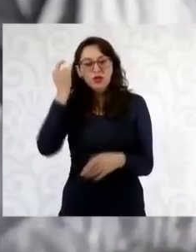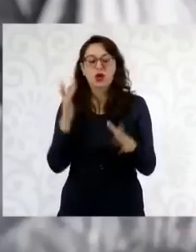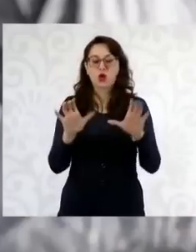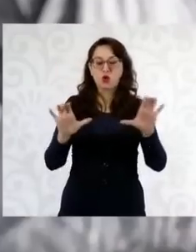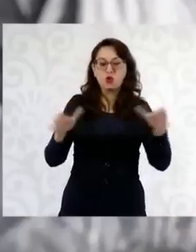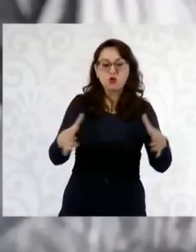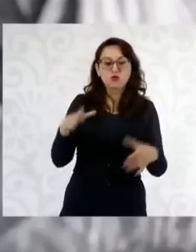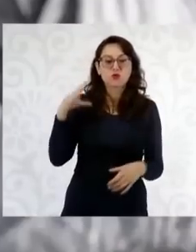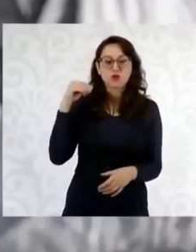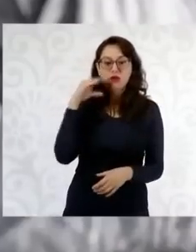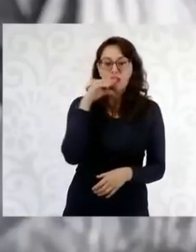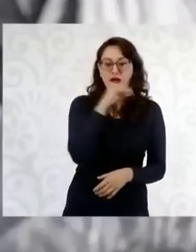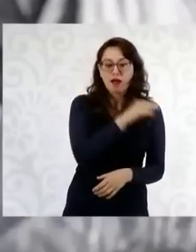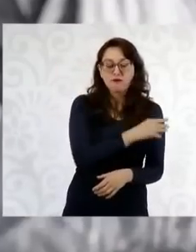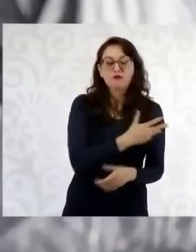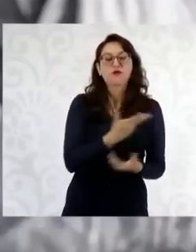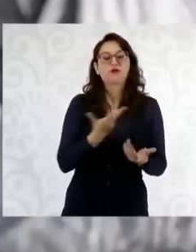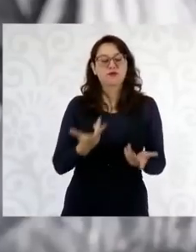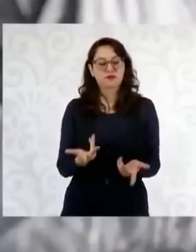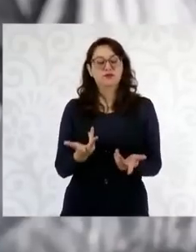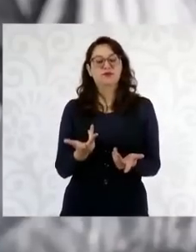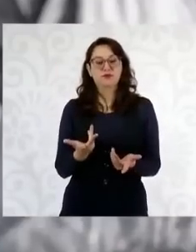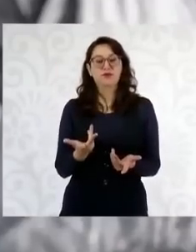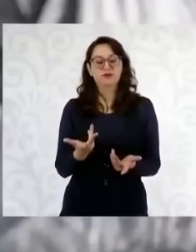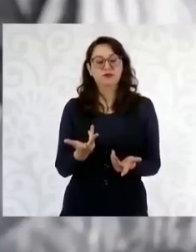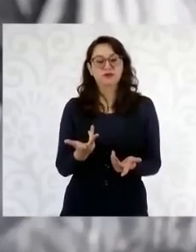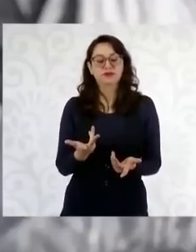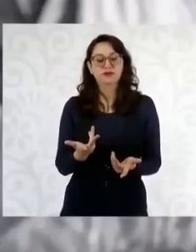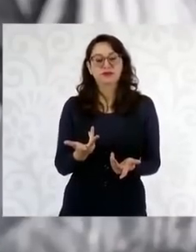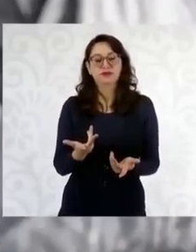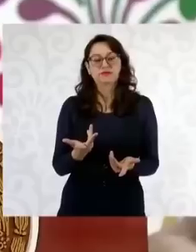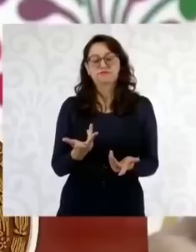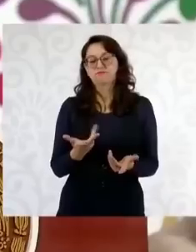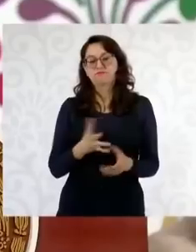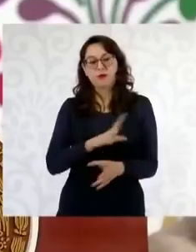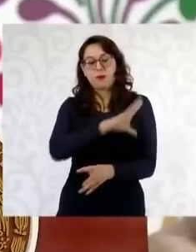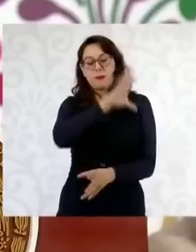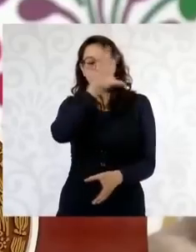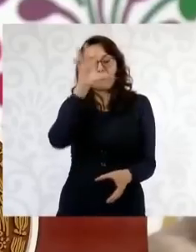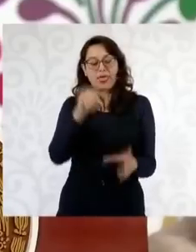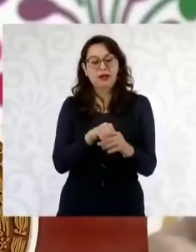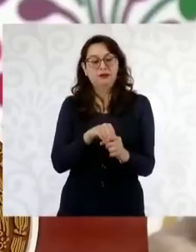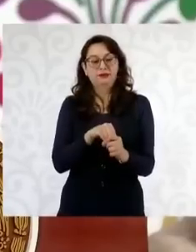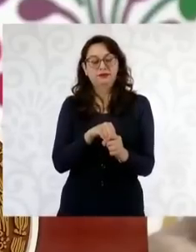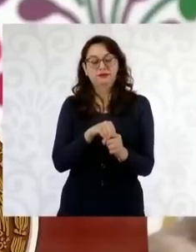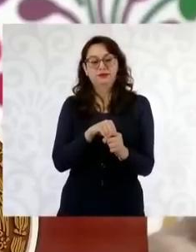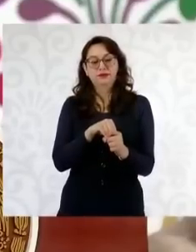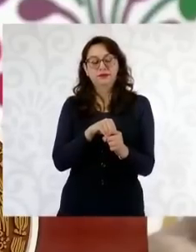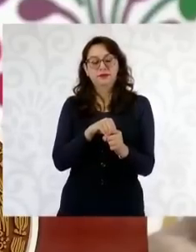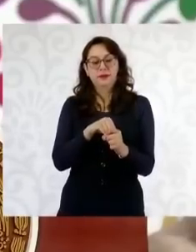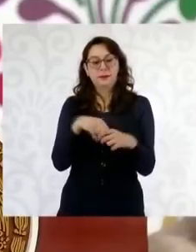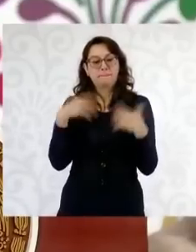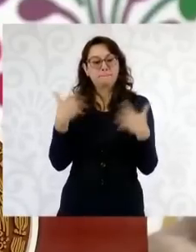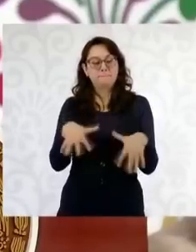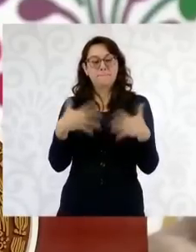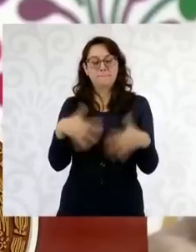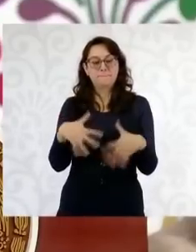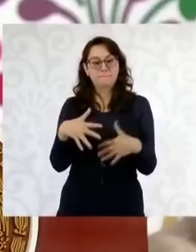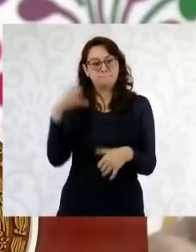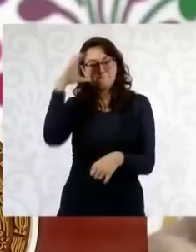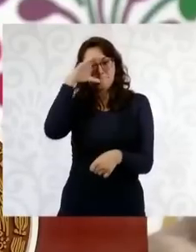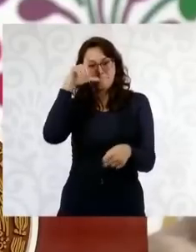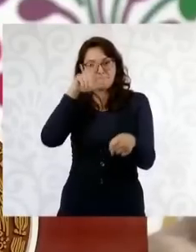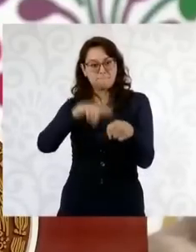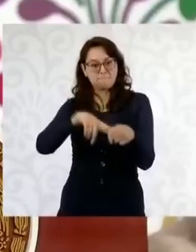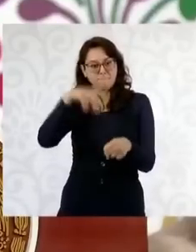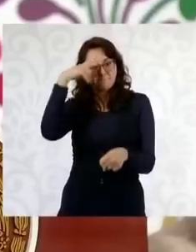comunidades afromexicanas y en general lo que representa la enorme fuerza